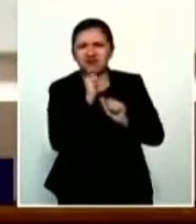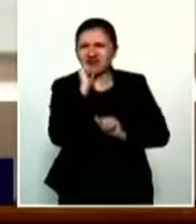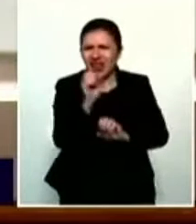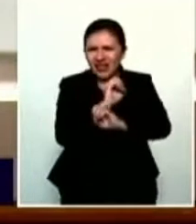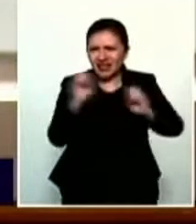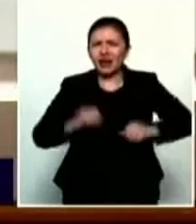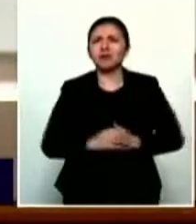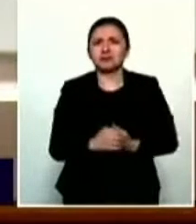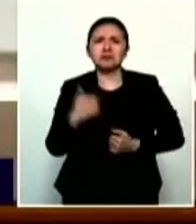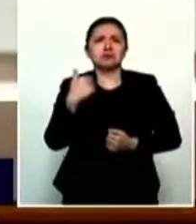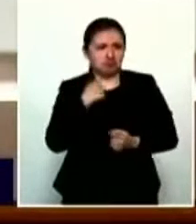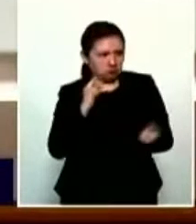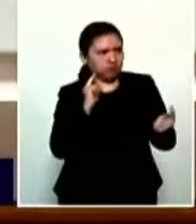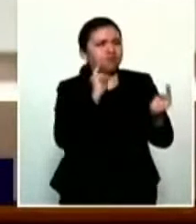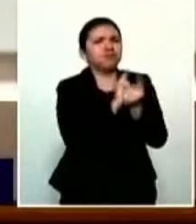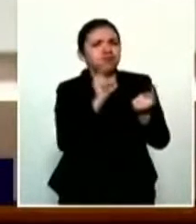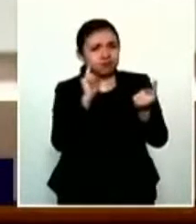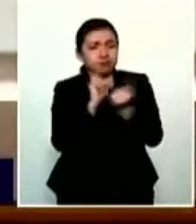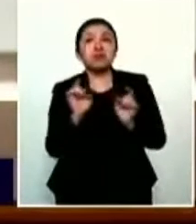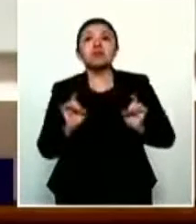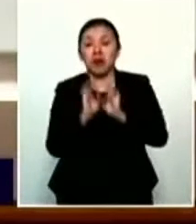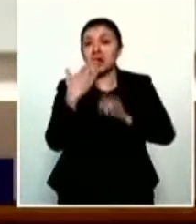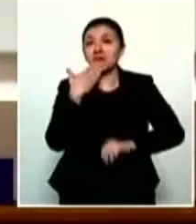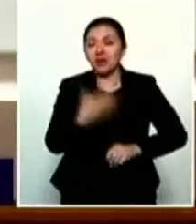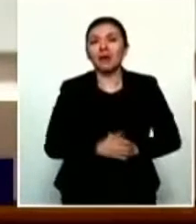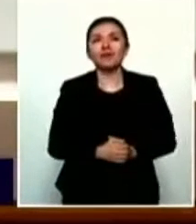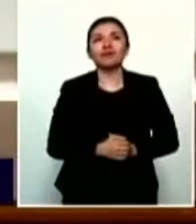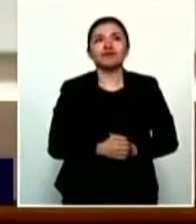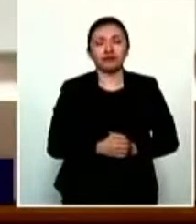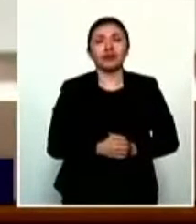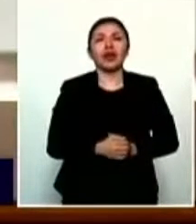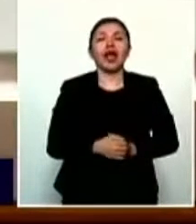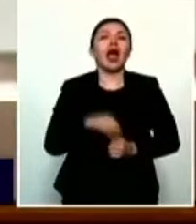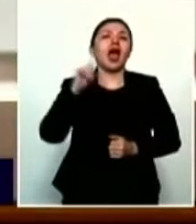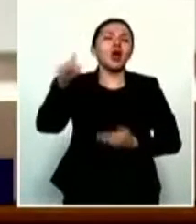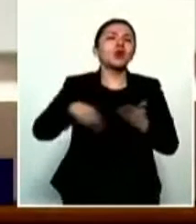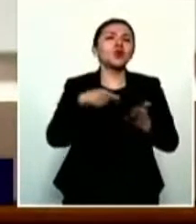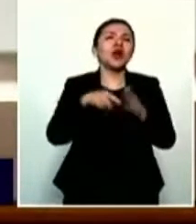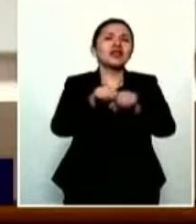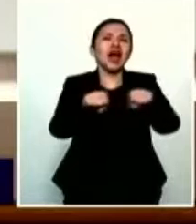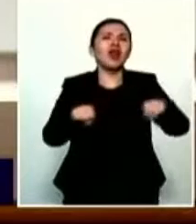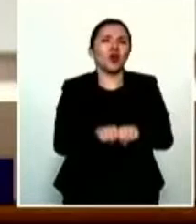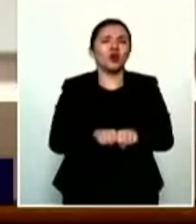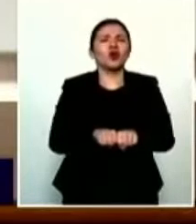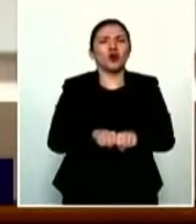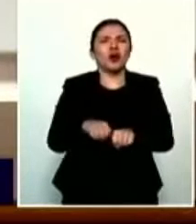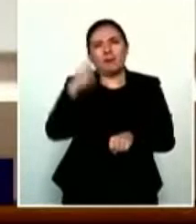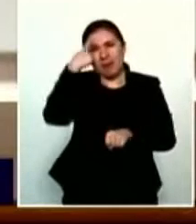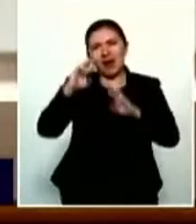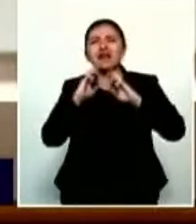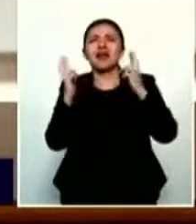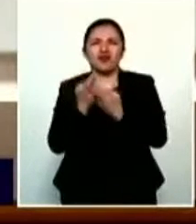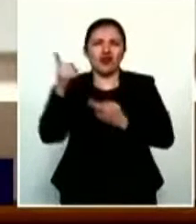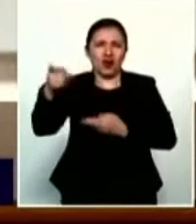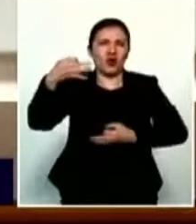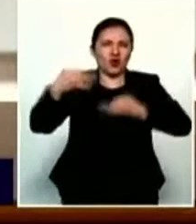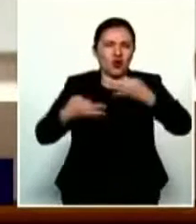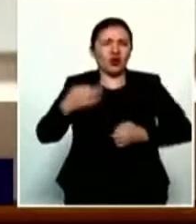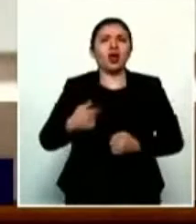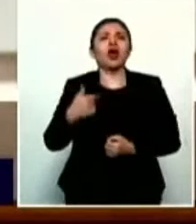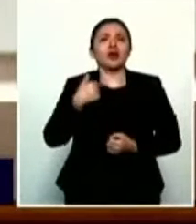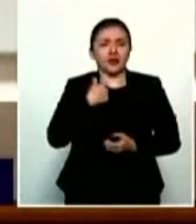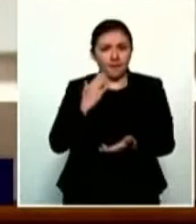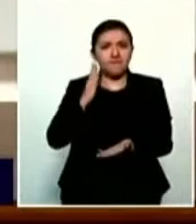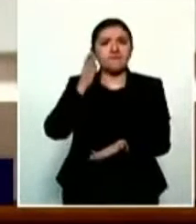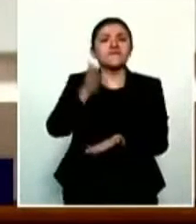Logré contactarlos y algún día, en el Salón de Usos Múltiples de la Corte, estuve